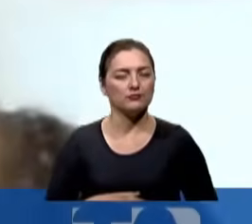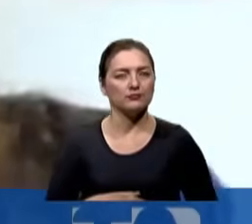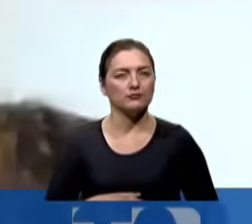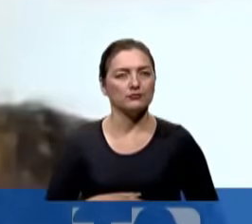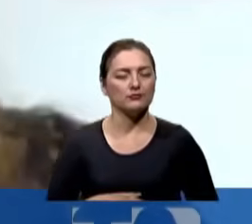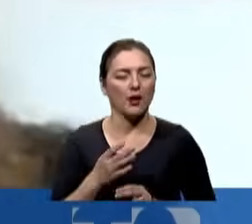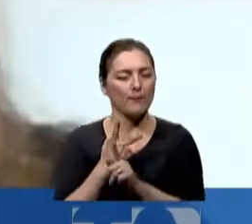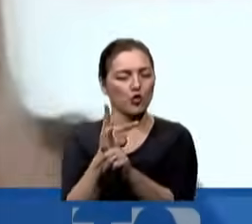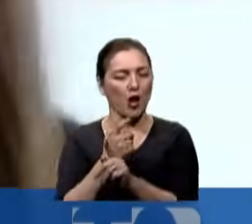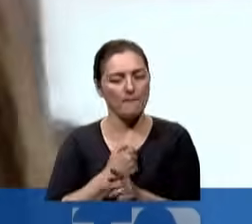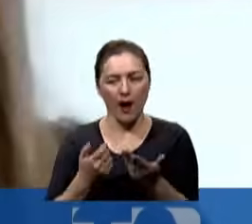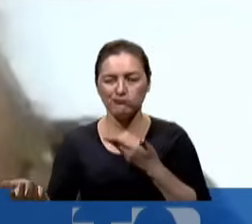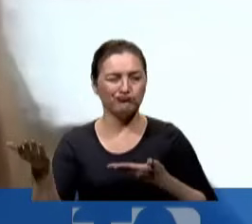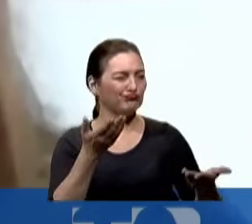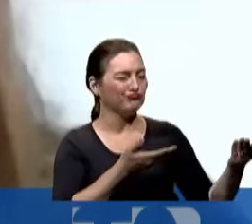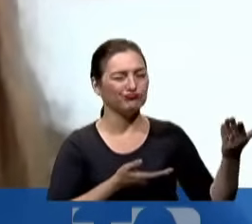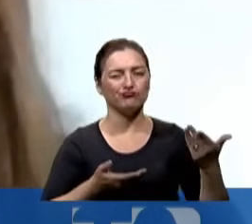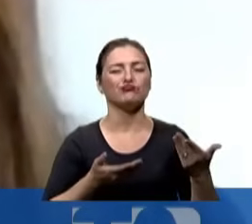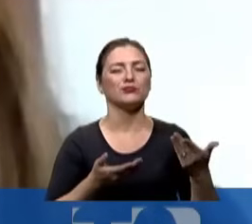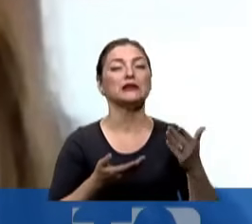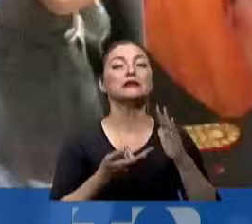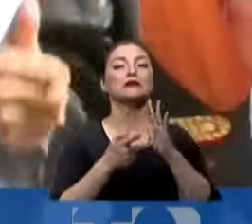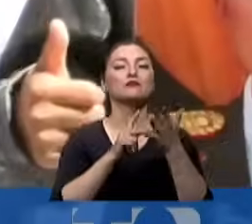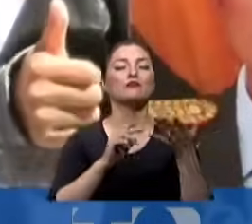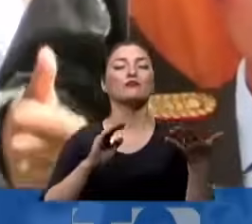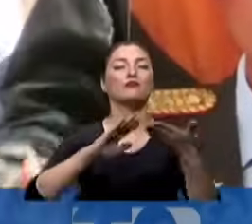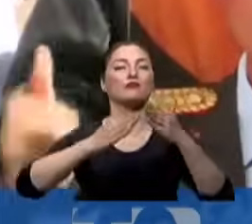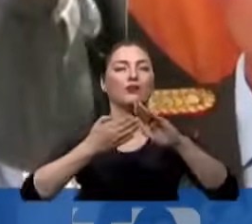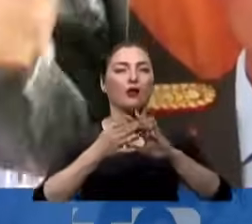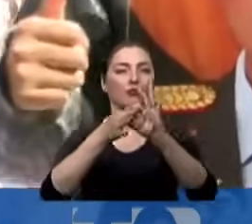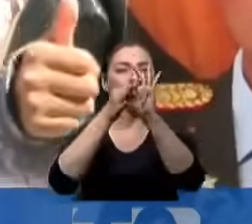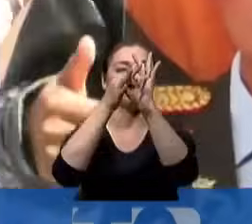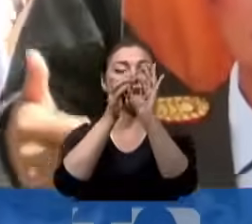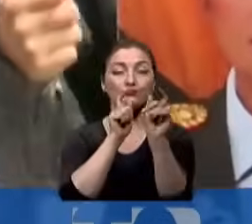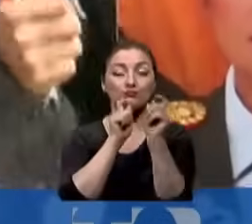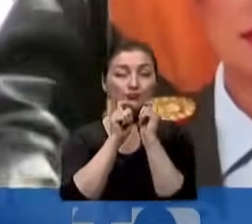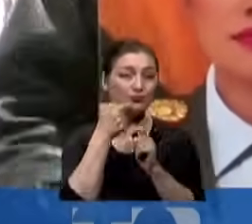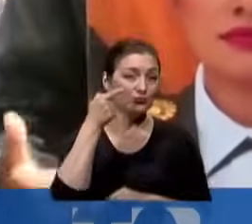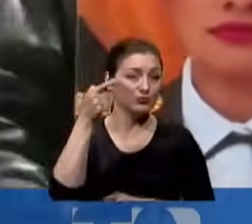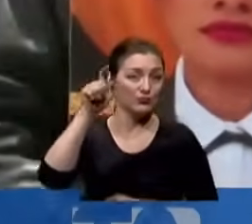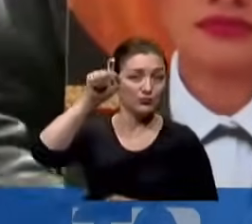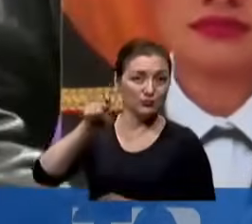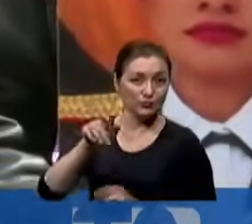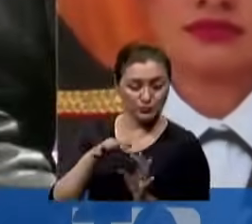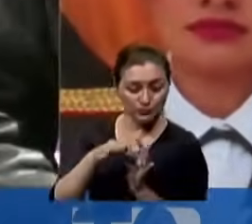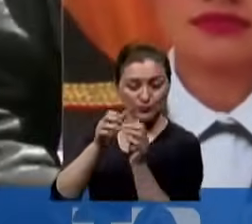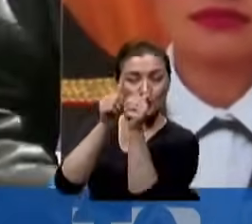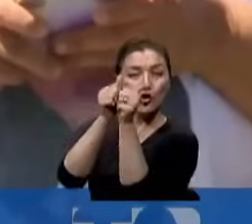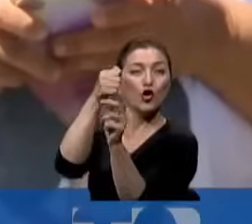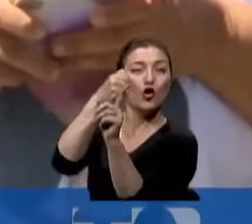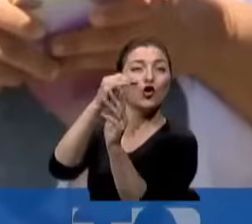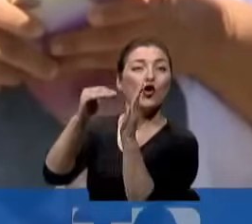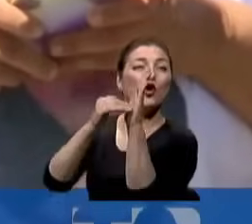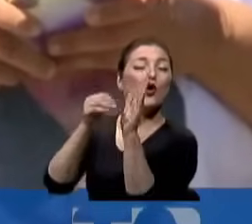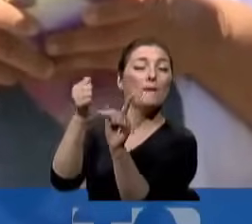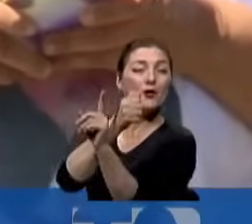nos protejamos entre nosotros. Ese es el tejido comunitario. Las entrevistadas coinciden en que es necesario unirse en la lucha contra la